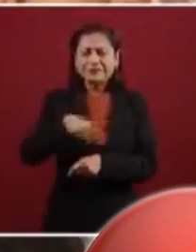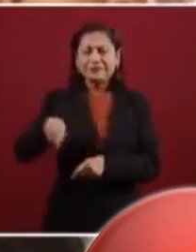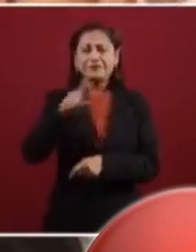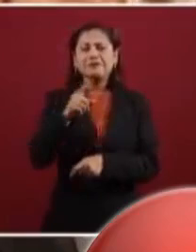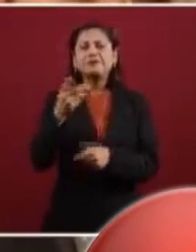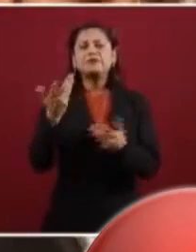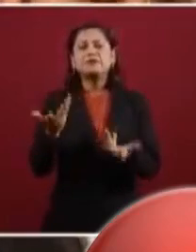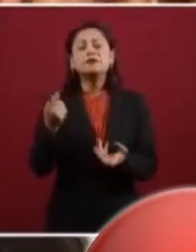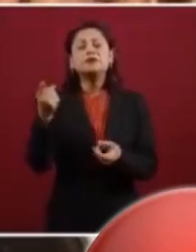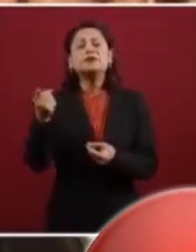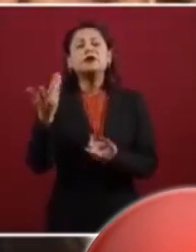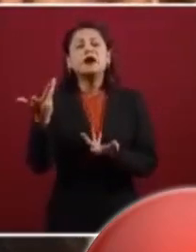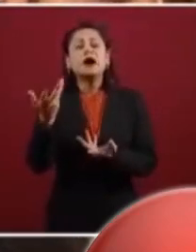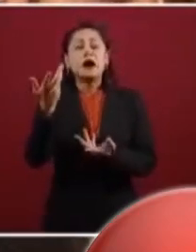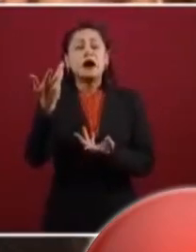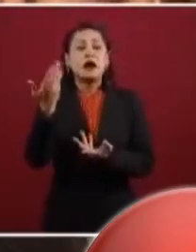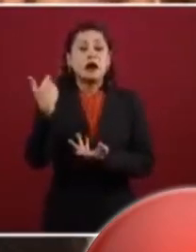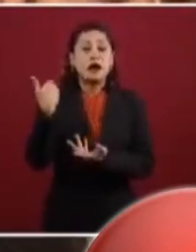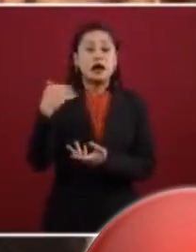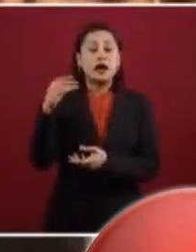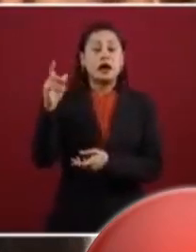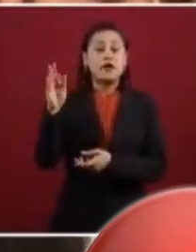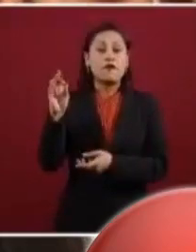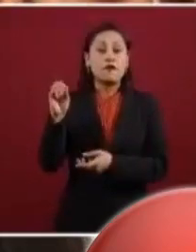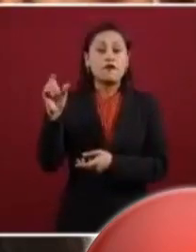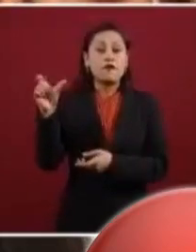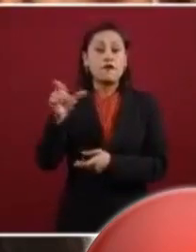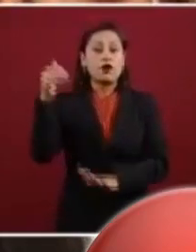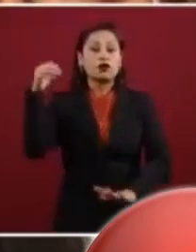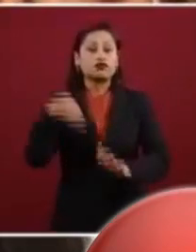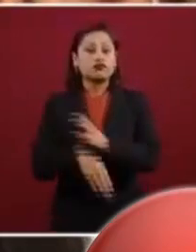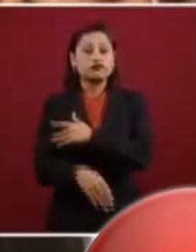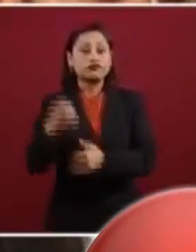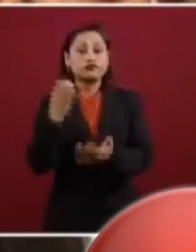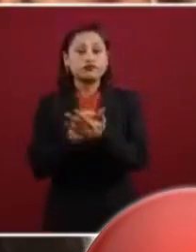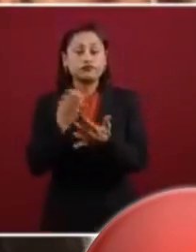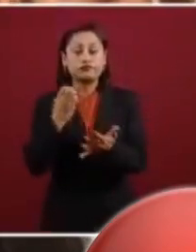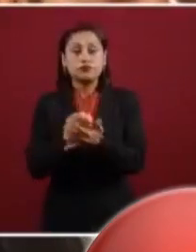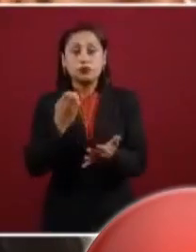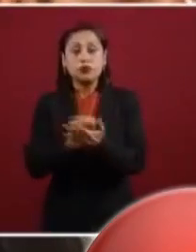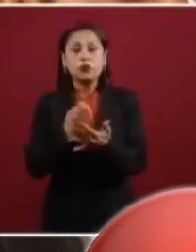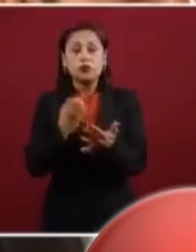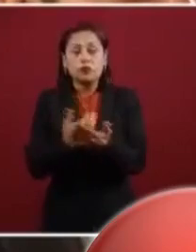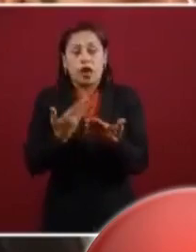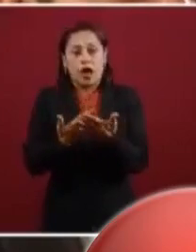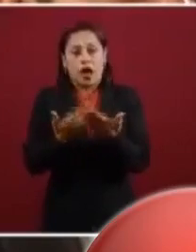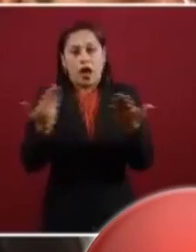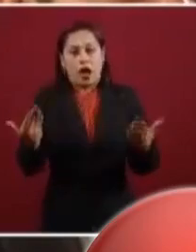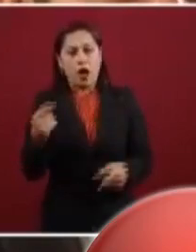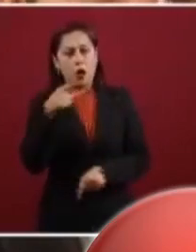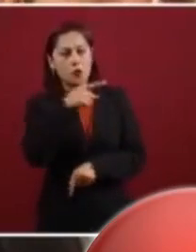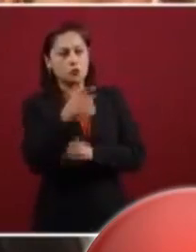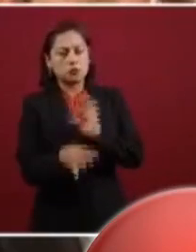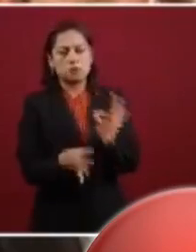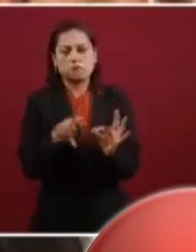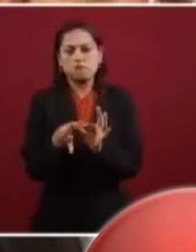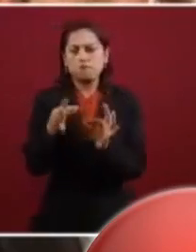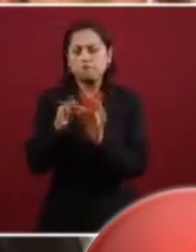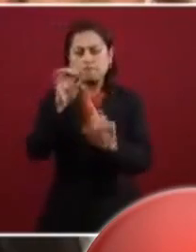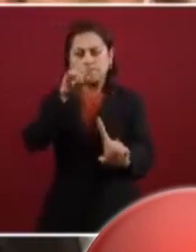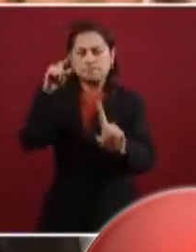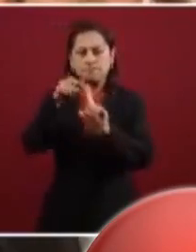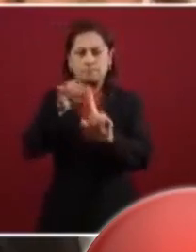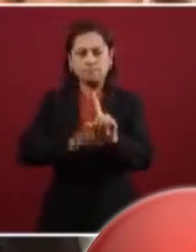cayó abruptamente la economía en el cambio, y que ustedes pues han llevado a cabo una política muy correcta en materia social que ha